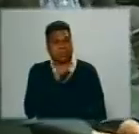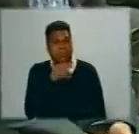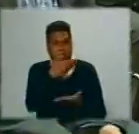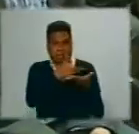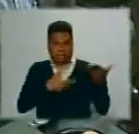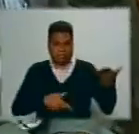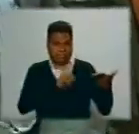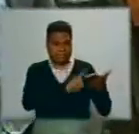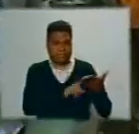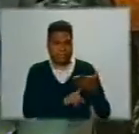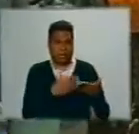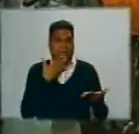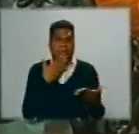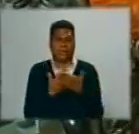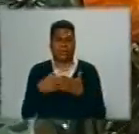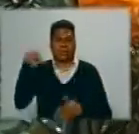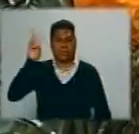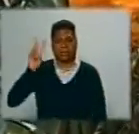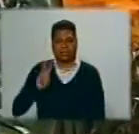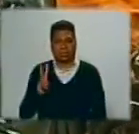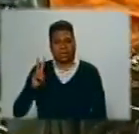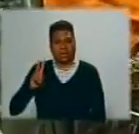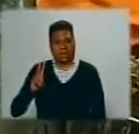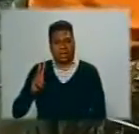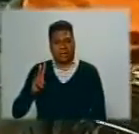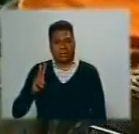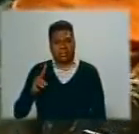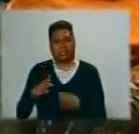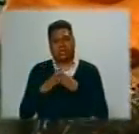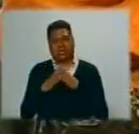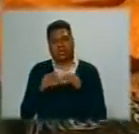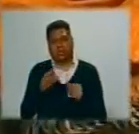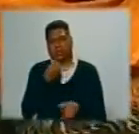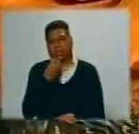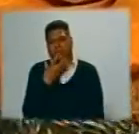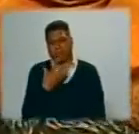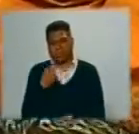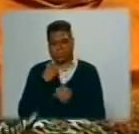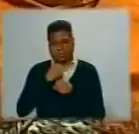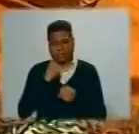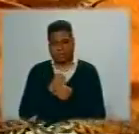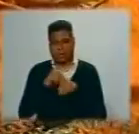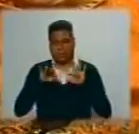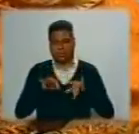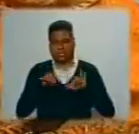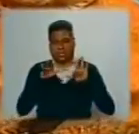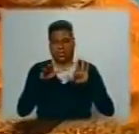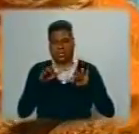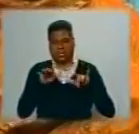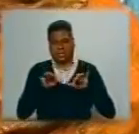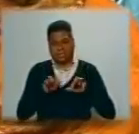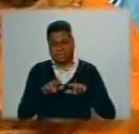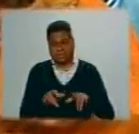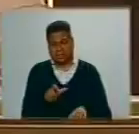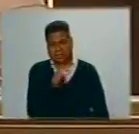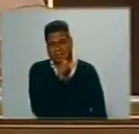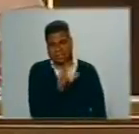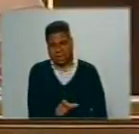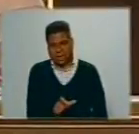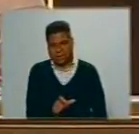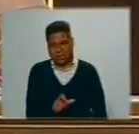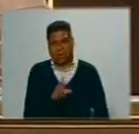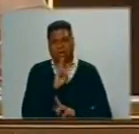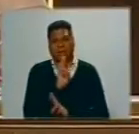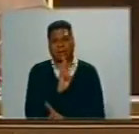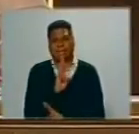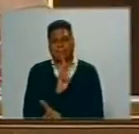de Venezuela, encuentra los buenos oficios del secretario general para una solución, tal como lo dice